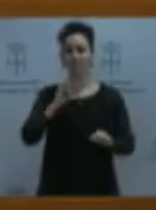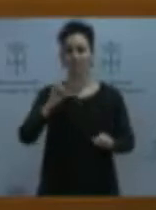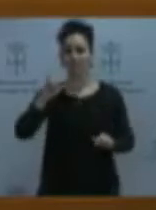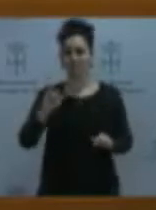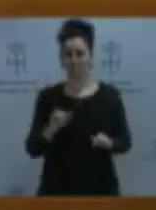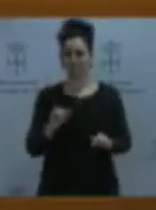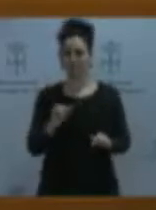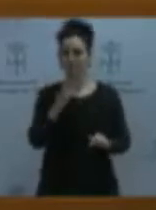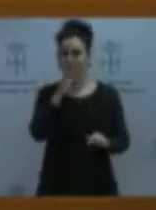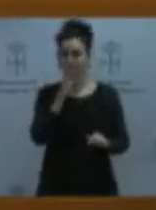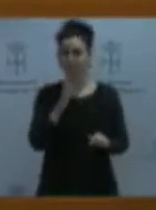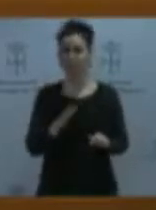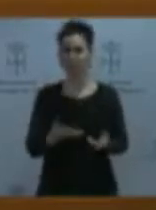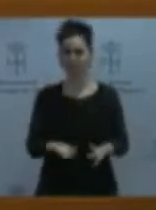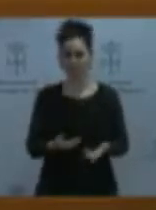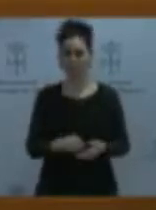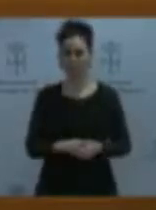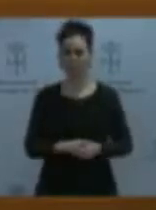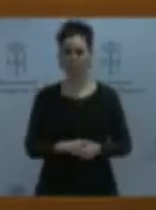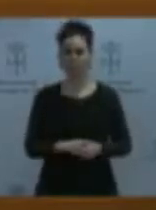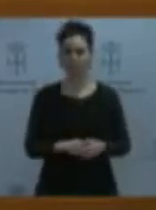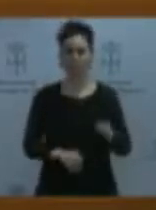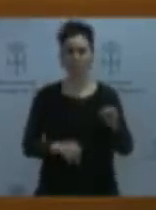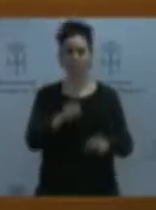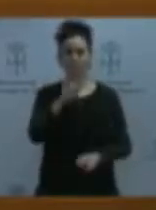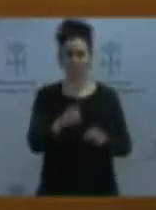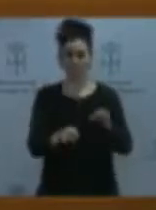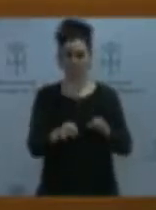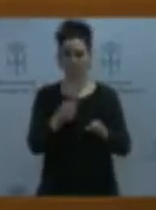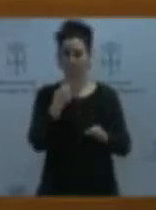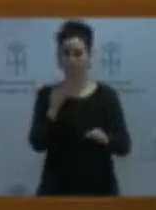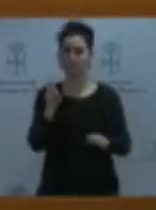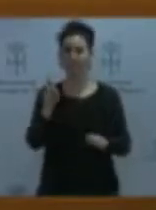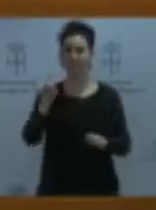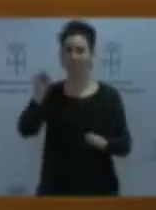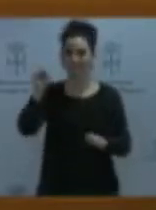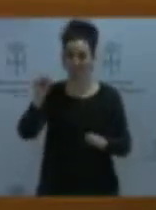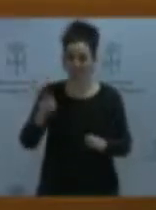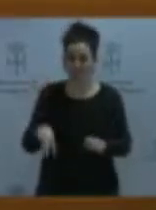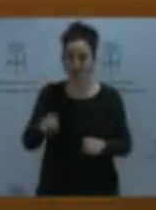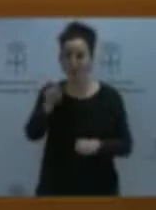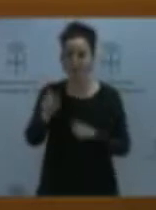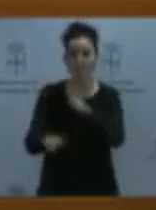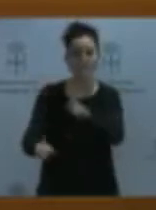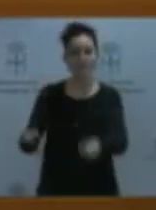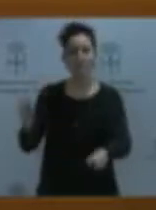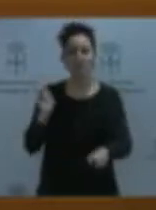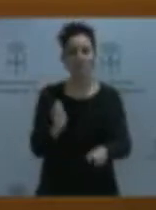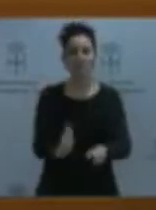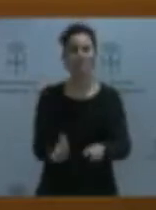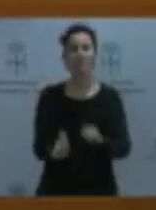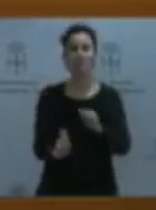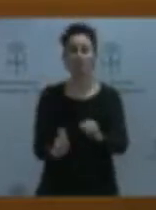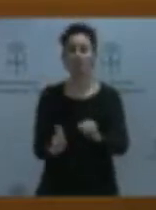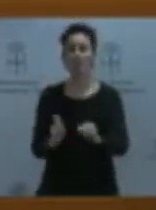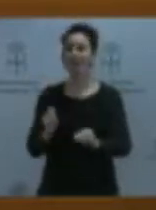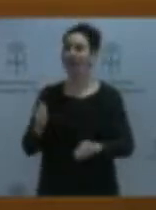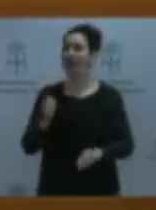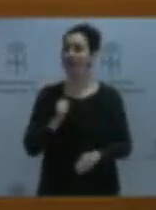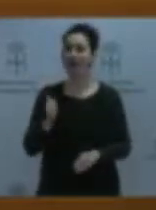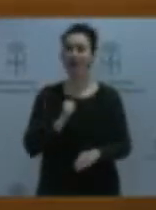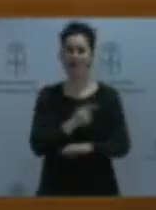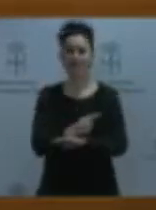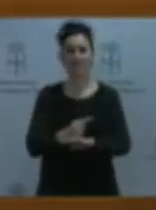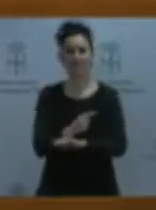los que tienen que dar la razón a los trabajadores por el abuso de las horas extraordinarias y no se afina en una solución,